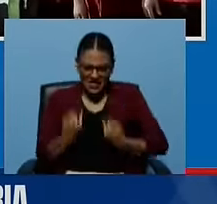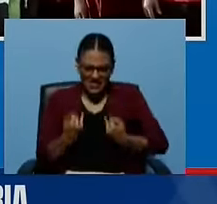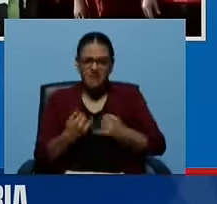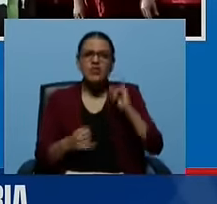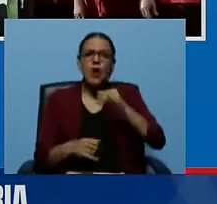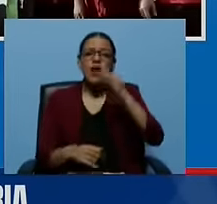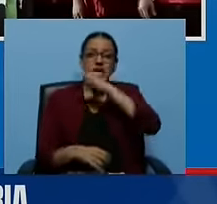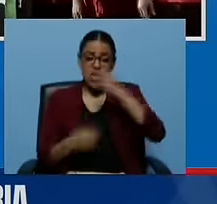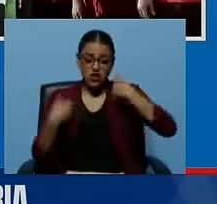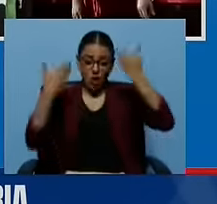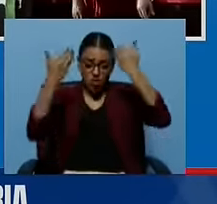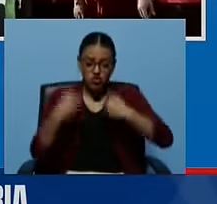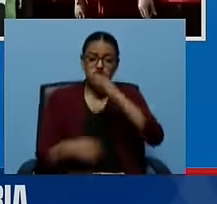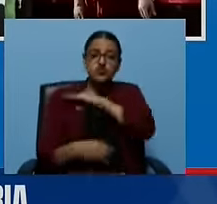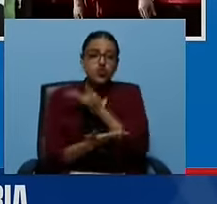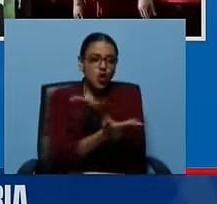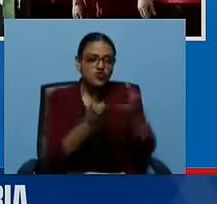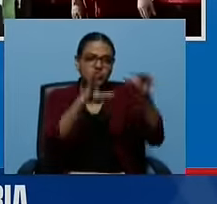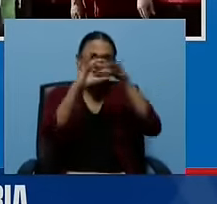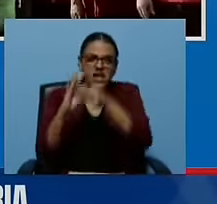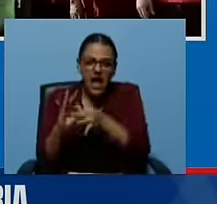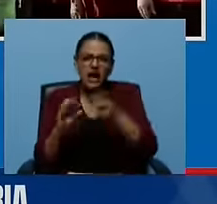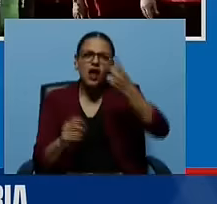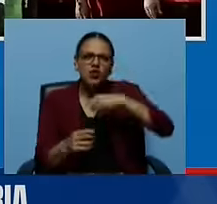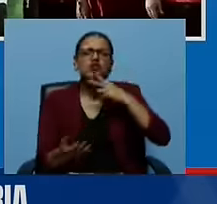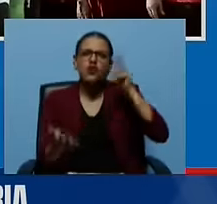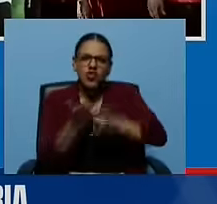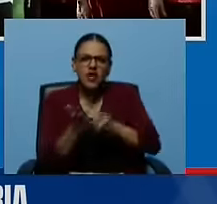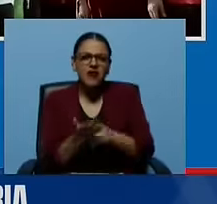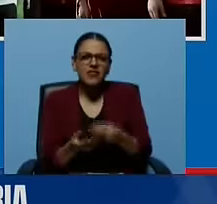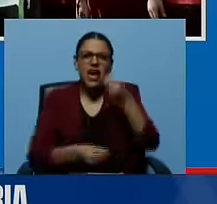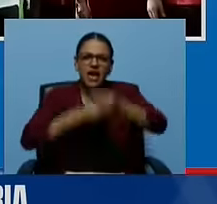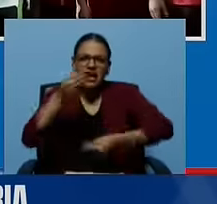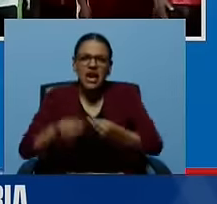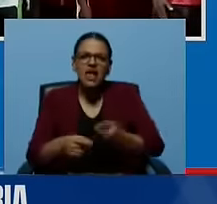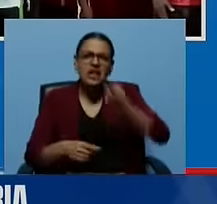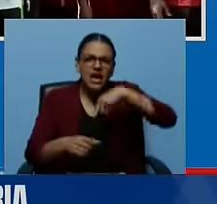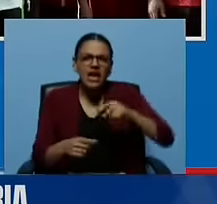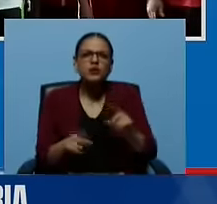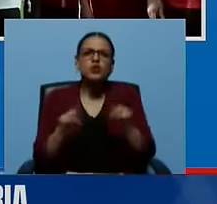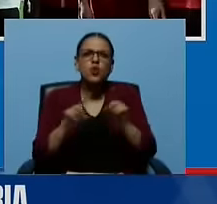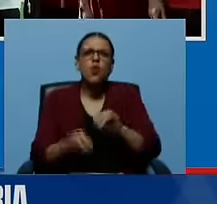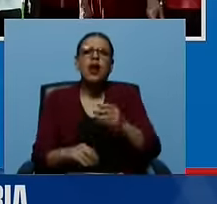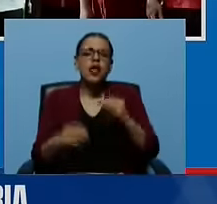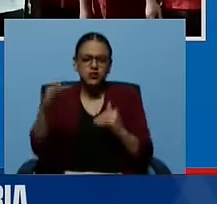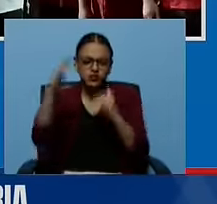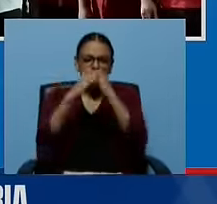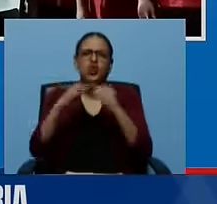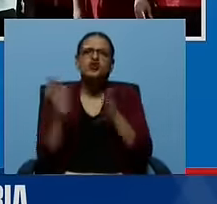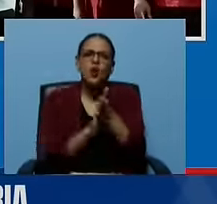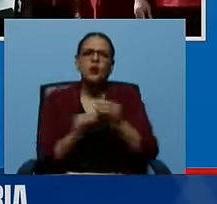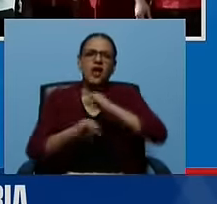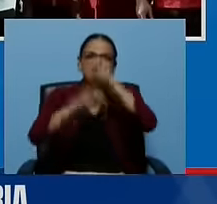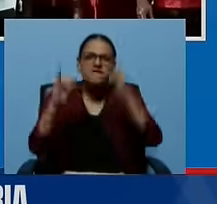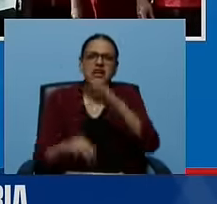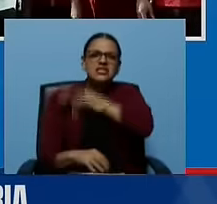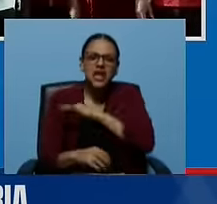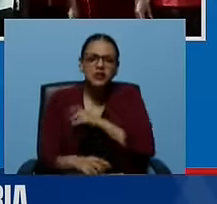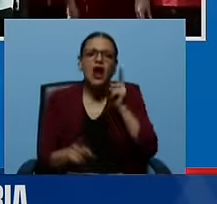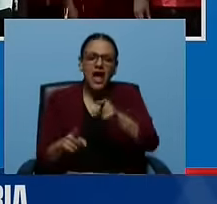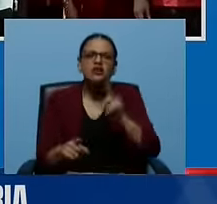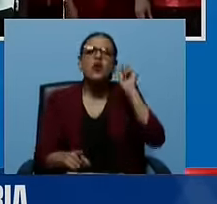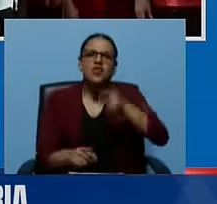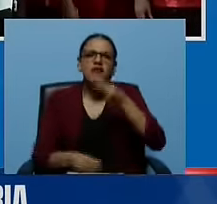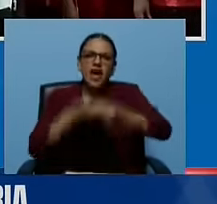y el ser social logra su realización, que es la máxima felicidad social. Eso tiene que